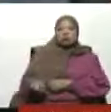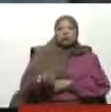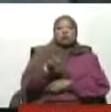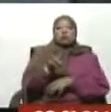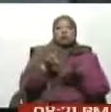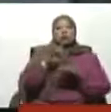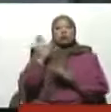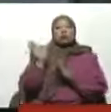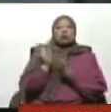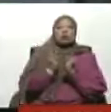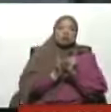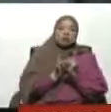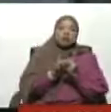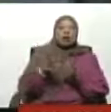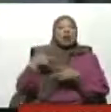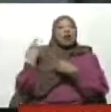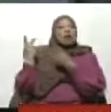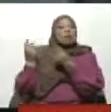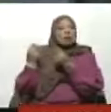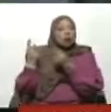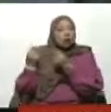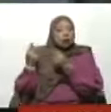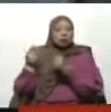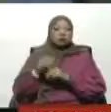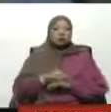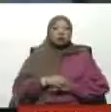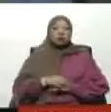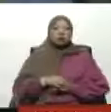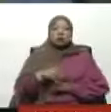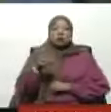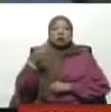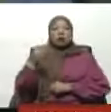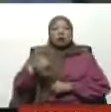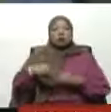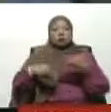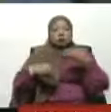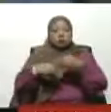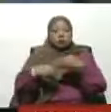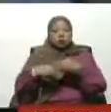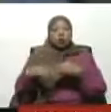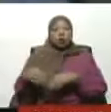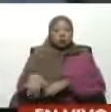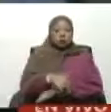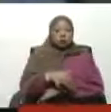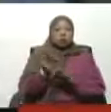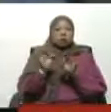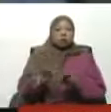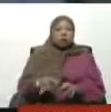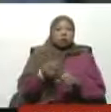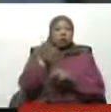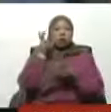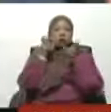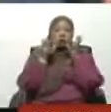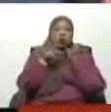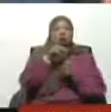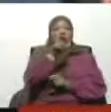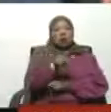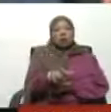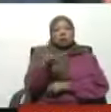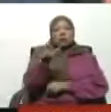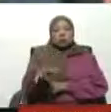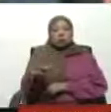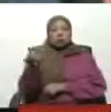de abril. La esperanza, nos dijo una persona en Barinas, la esperanza está en la calle, pero también en escuchar a la gente.